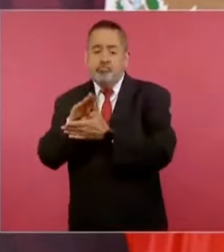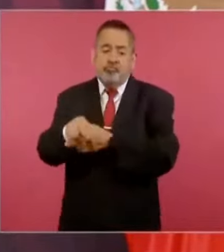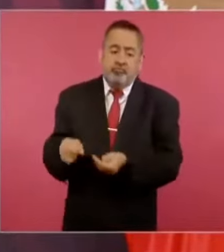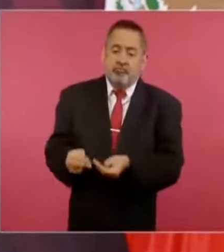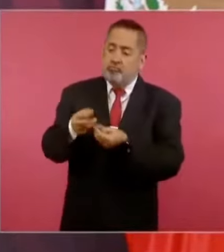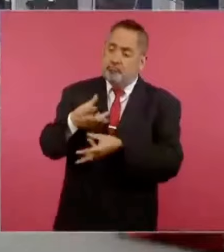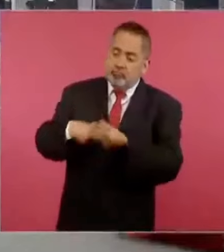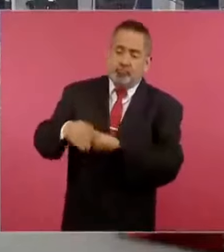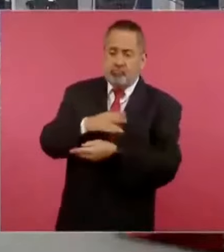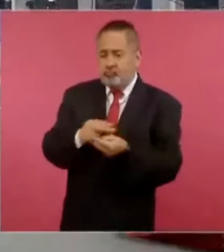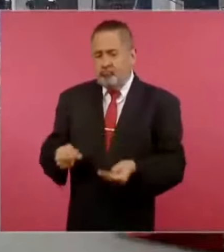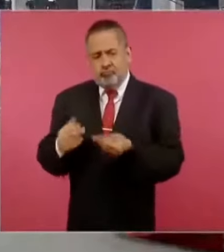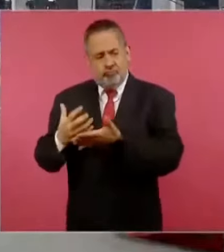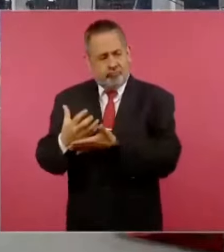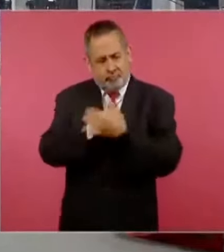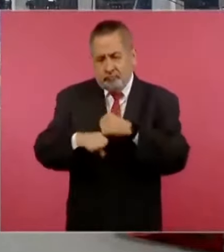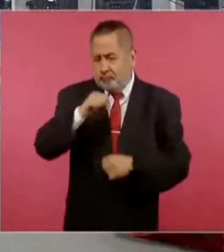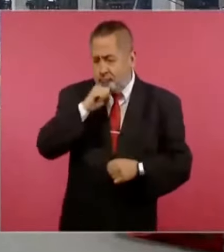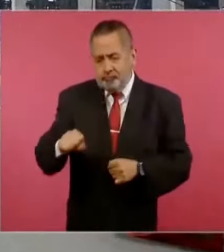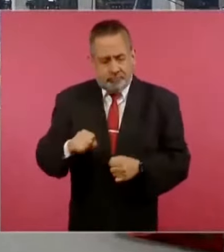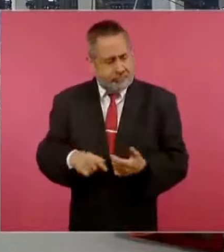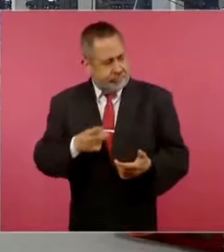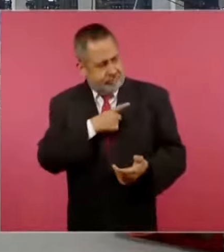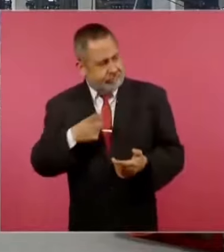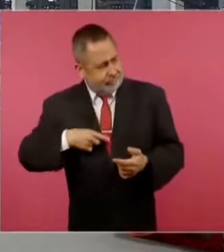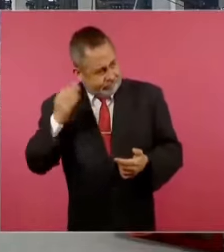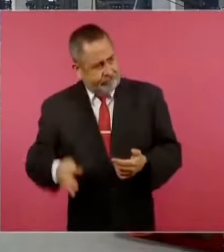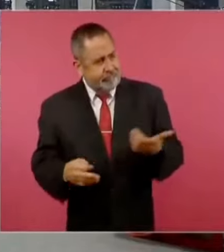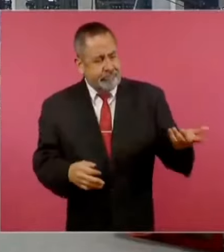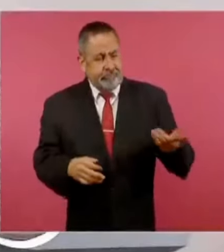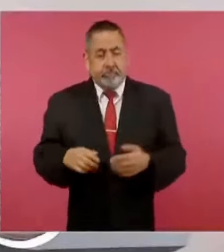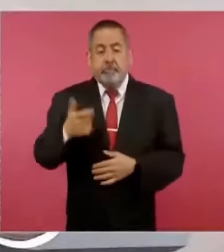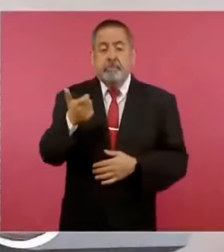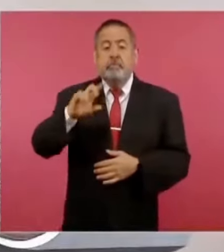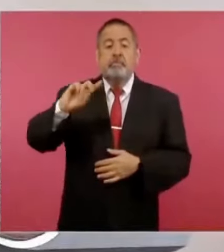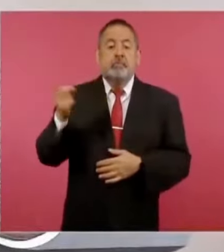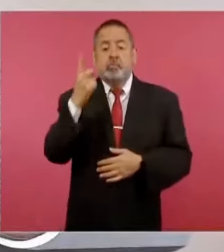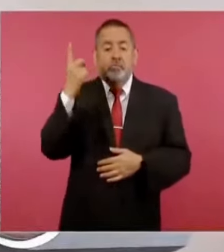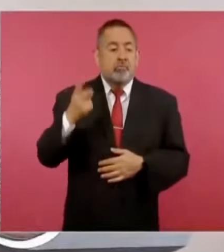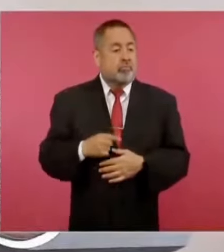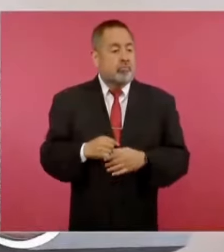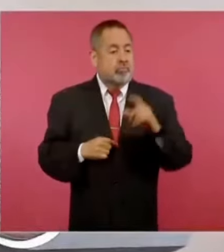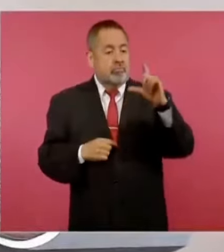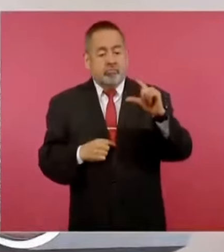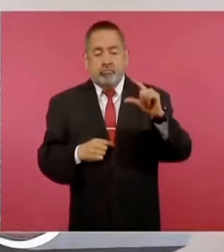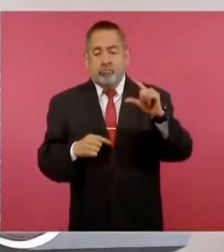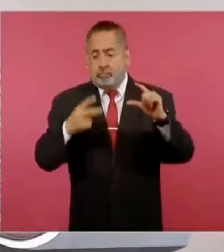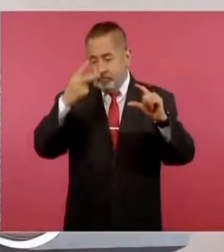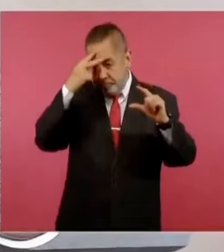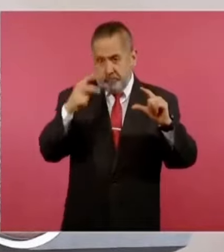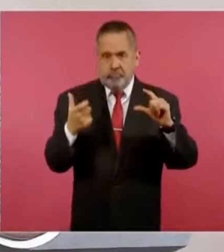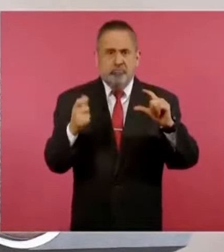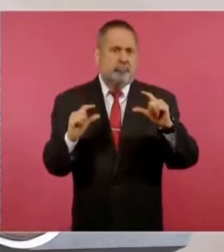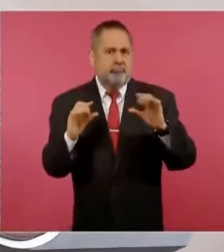que reconozcan que no se había devaluado el peso en 50 años,